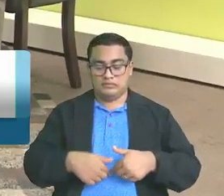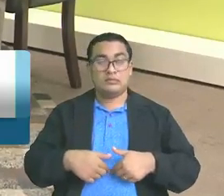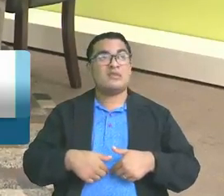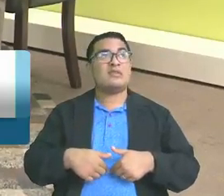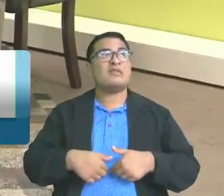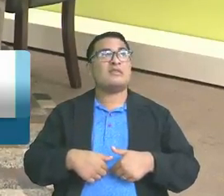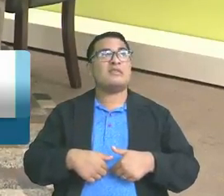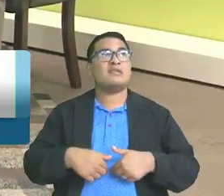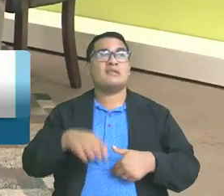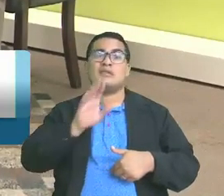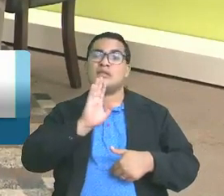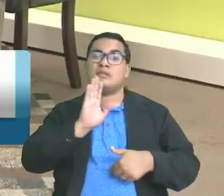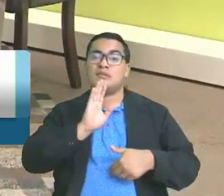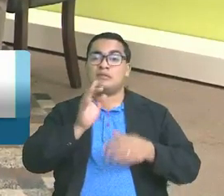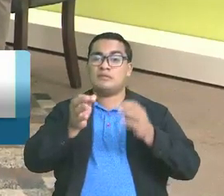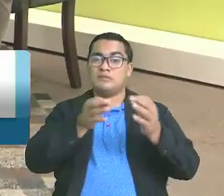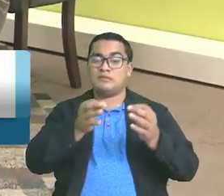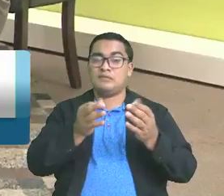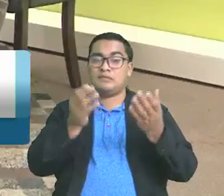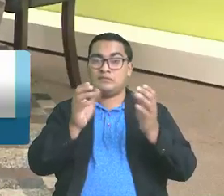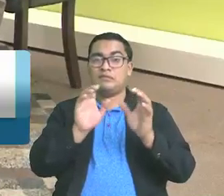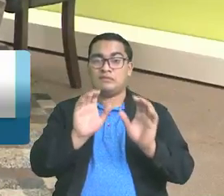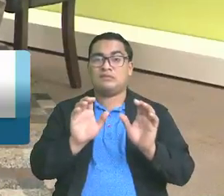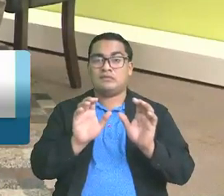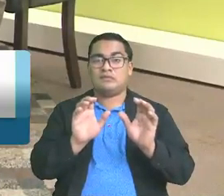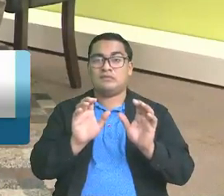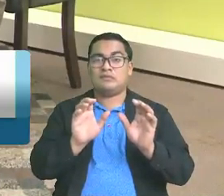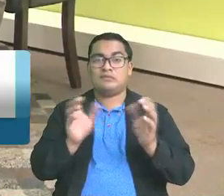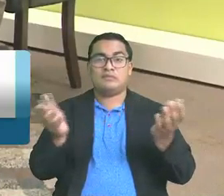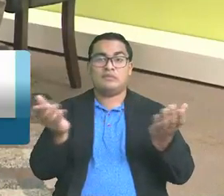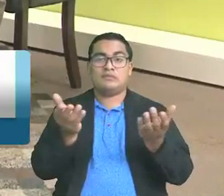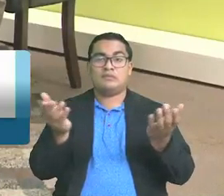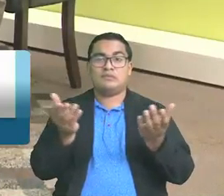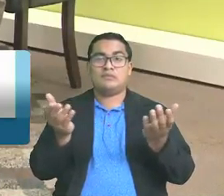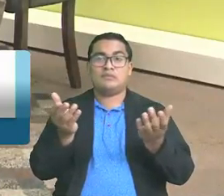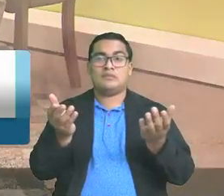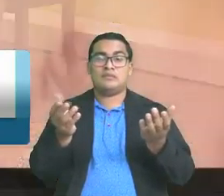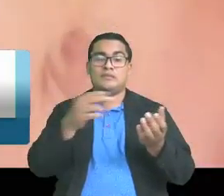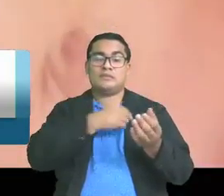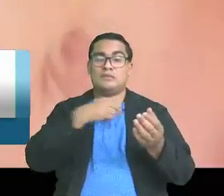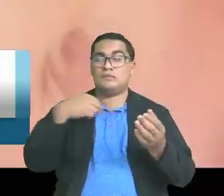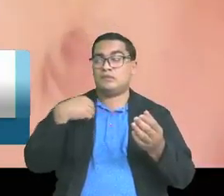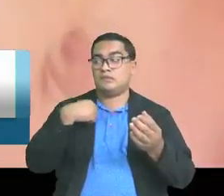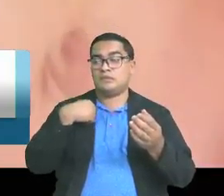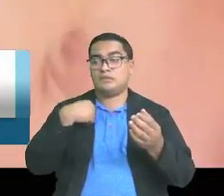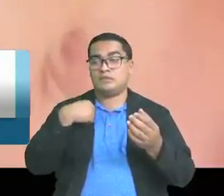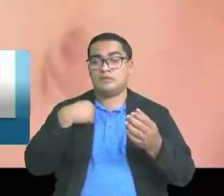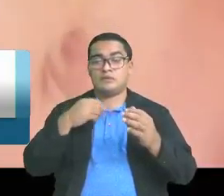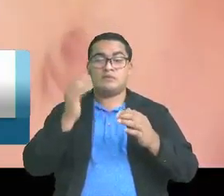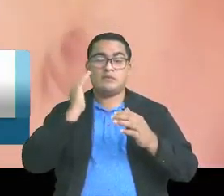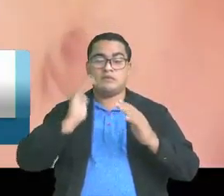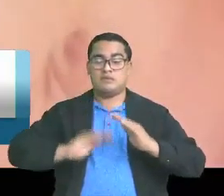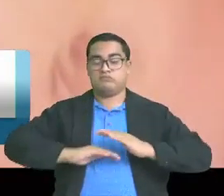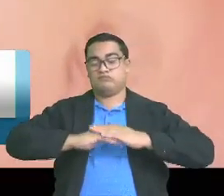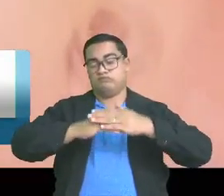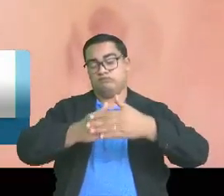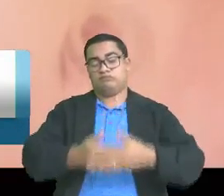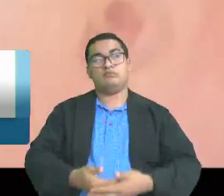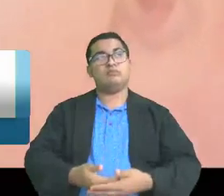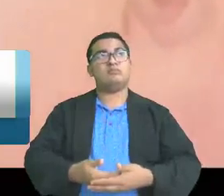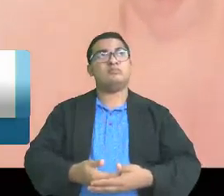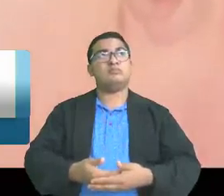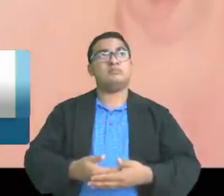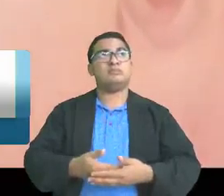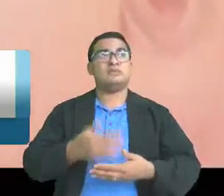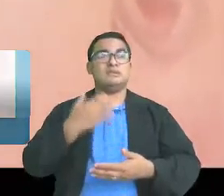hablando un poco, ¿no?, de las dos para hacer la introducción, cuando nosotros estamos dentro del vientre de la madre, tenemos que tener